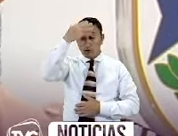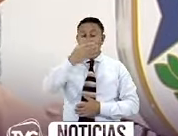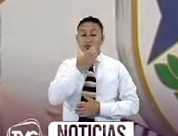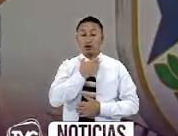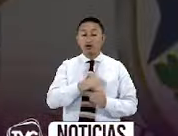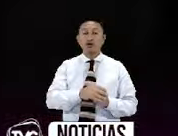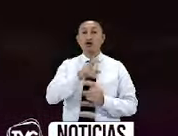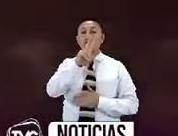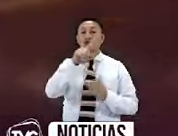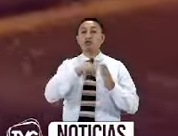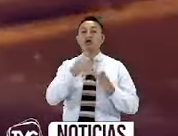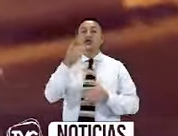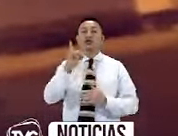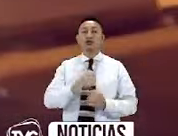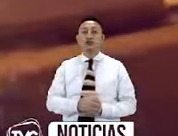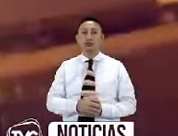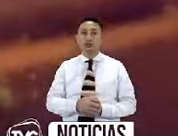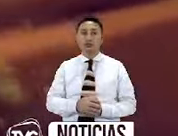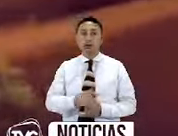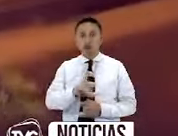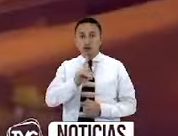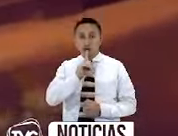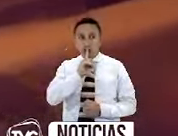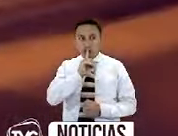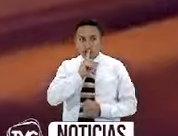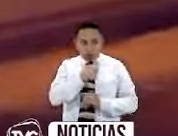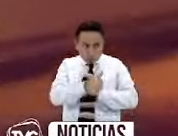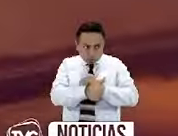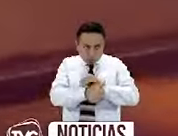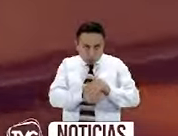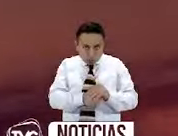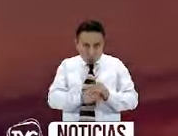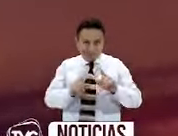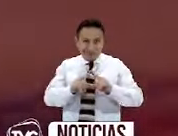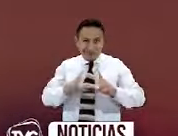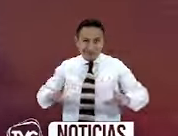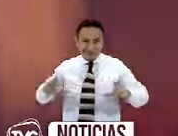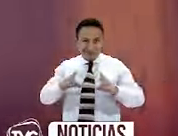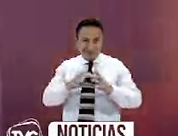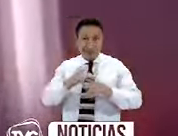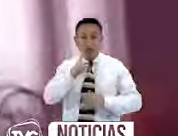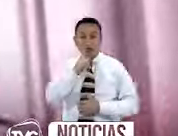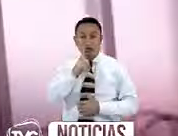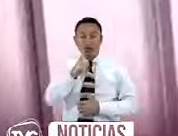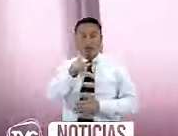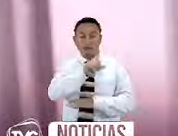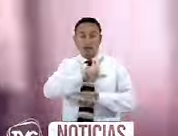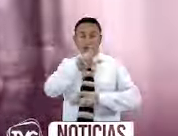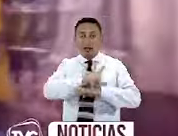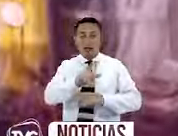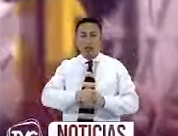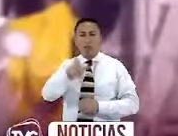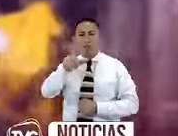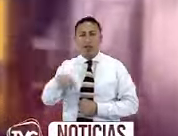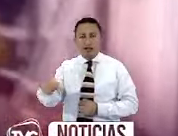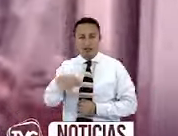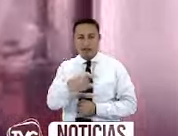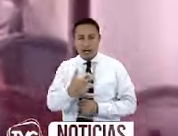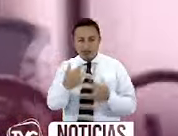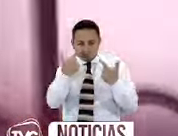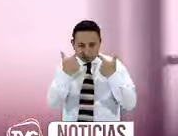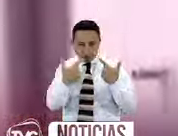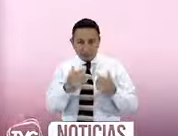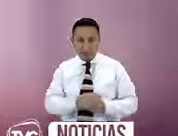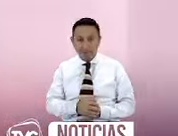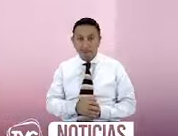2018. Estuvo oculto del ojo de las autoridades en varios inmuebles de las ciudades de La Tacunga y Lago Agrio. Los uniformados lo tenían en la mira y evidenciaron